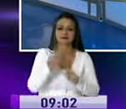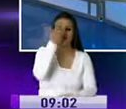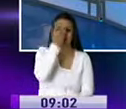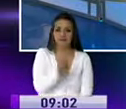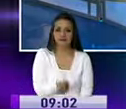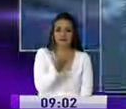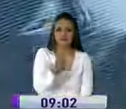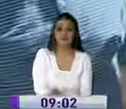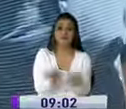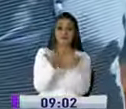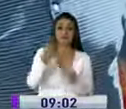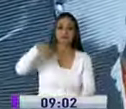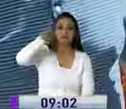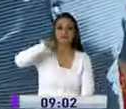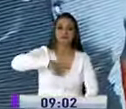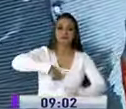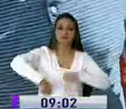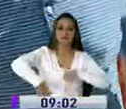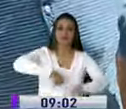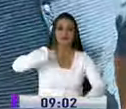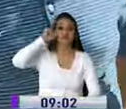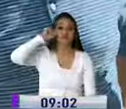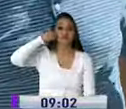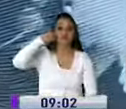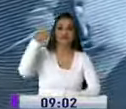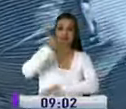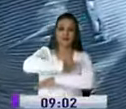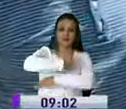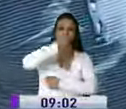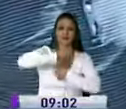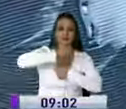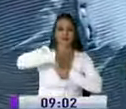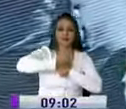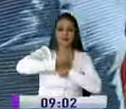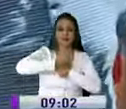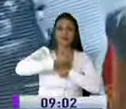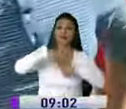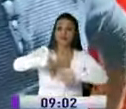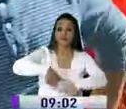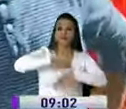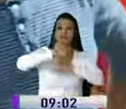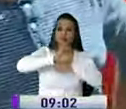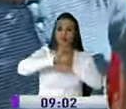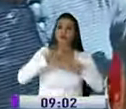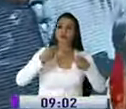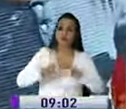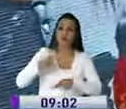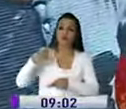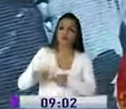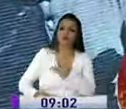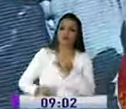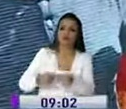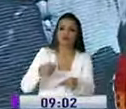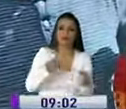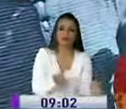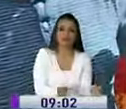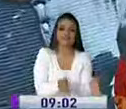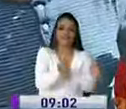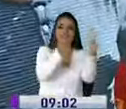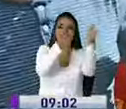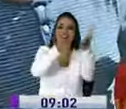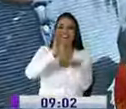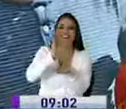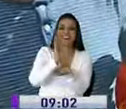Hoy, 1 de mayo, se conmemora el Día del Trabajo y, por supuesto, en nuestro país, como es tradicional, desde el edificio del Seguro